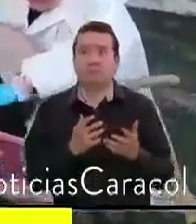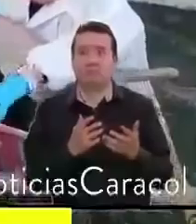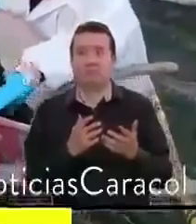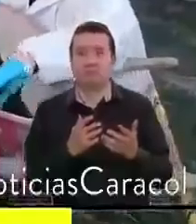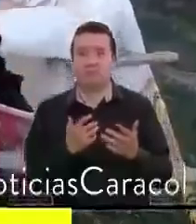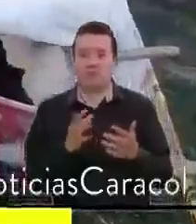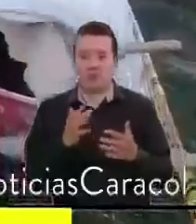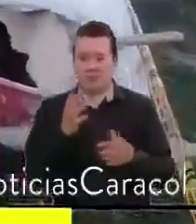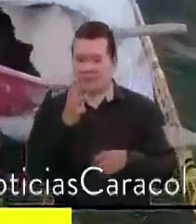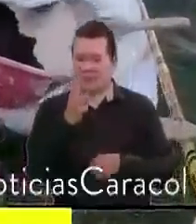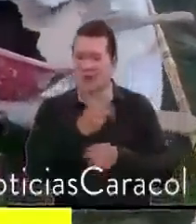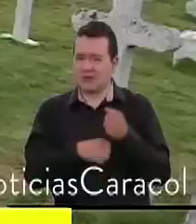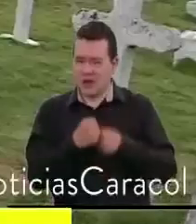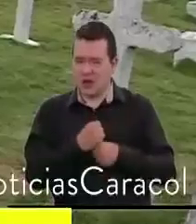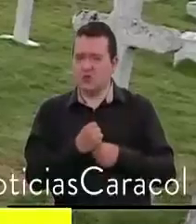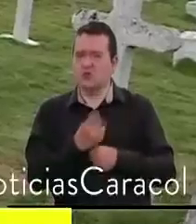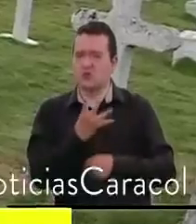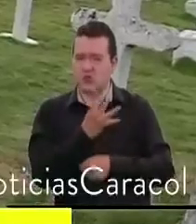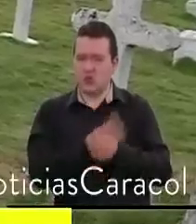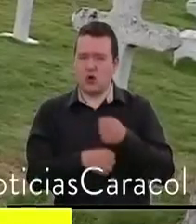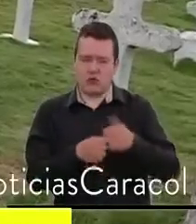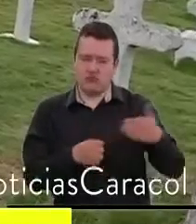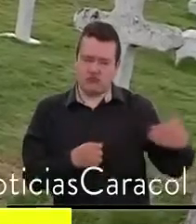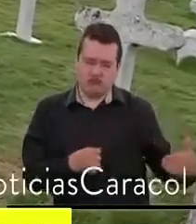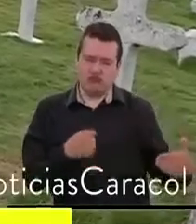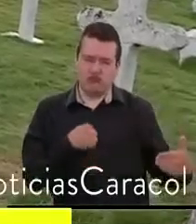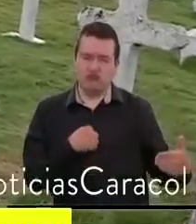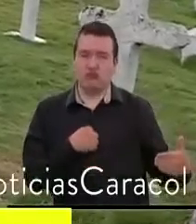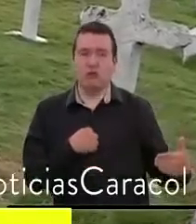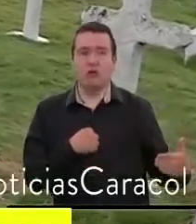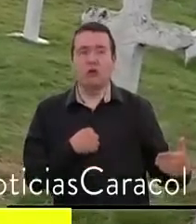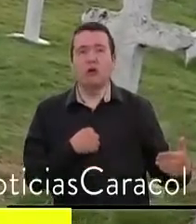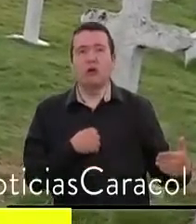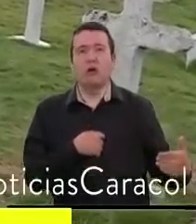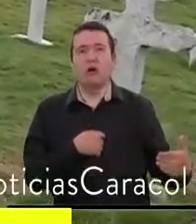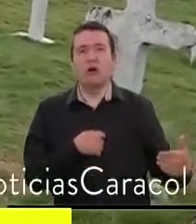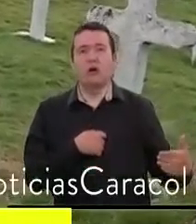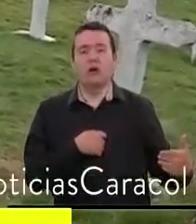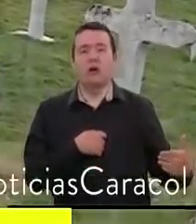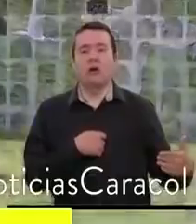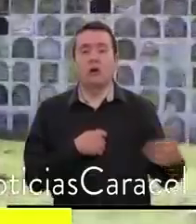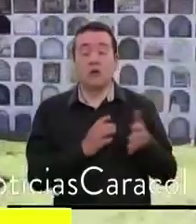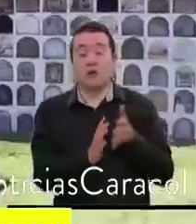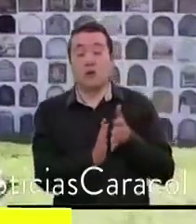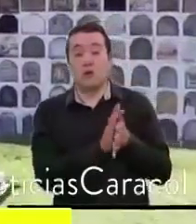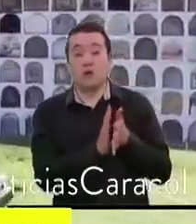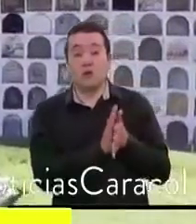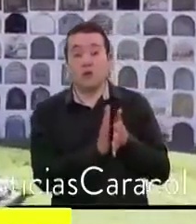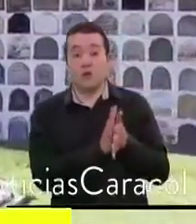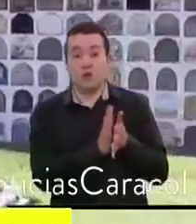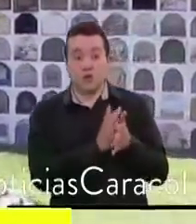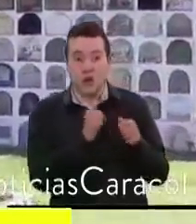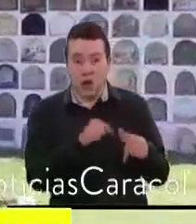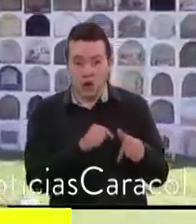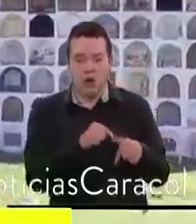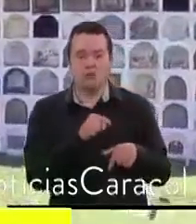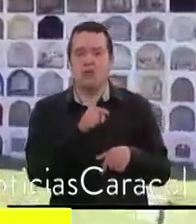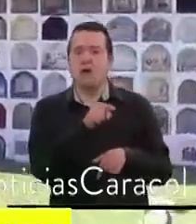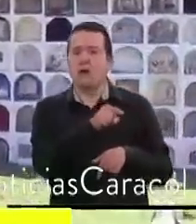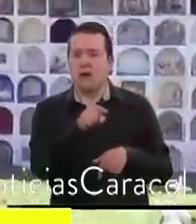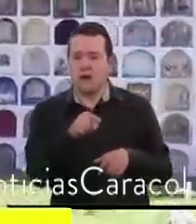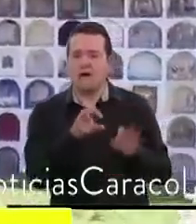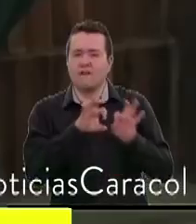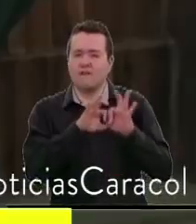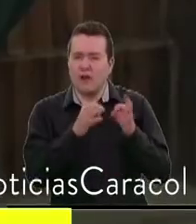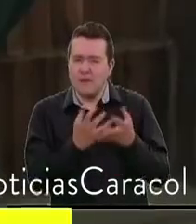3-4 añitos, pero con lo que me ha contado todo mi núcleo familiar de cómo fueron